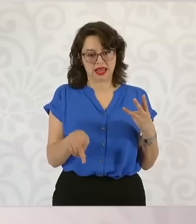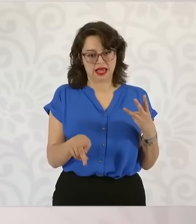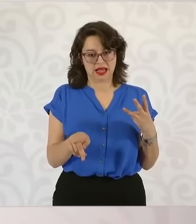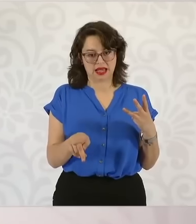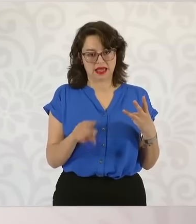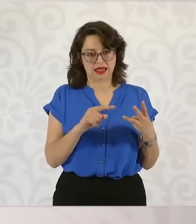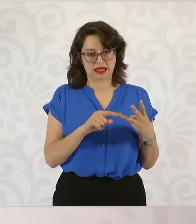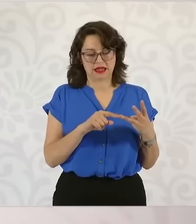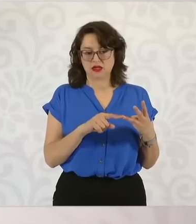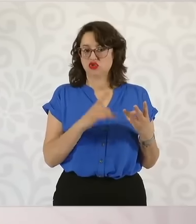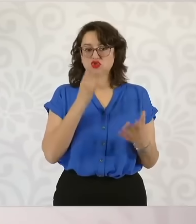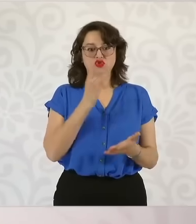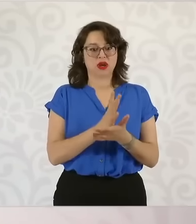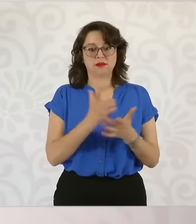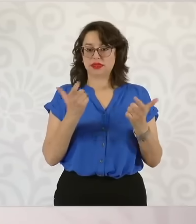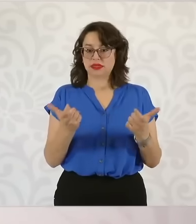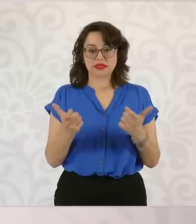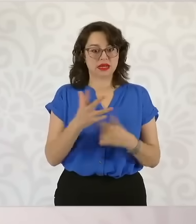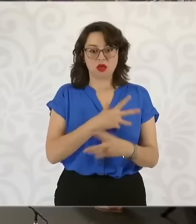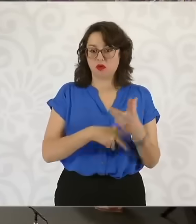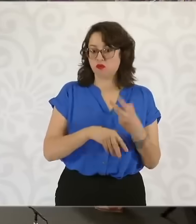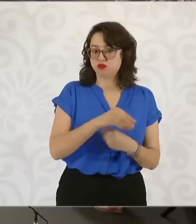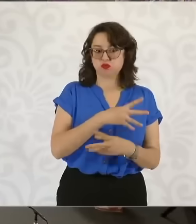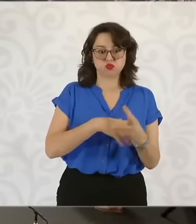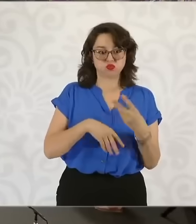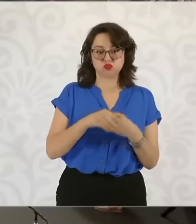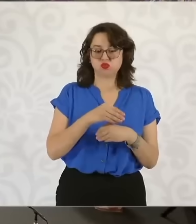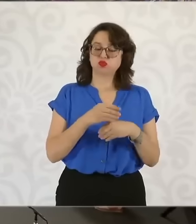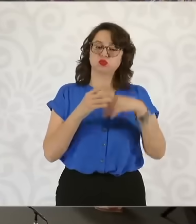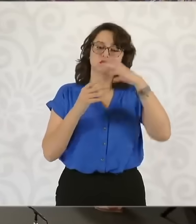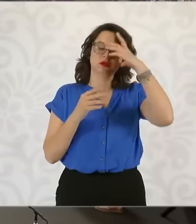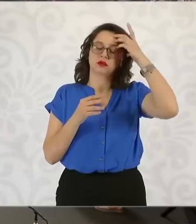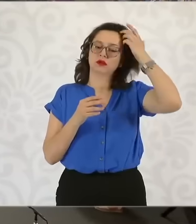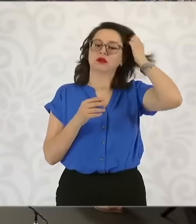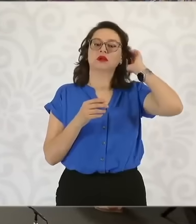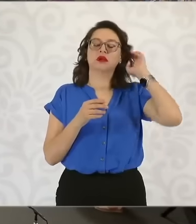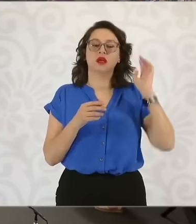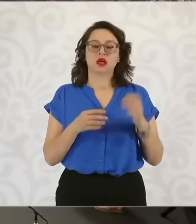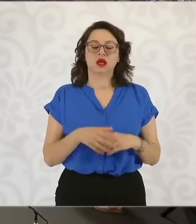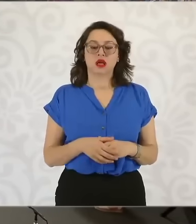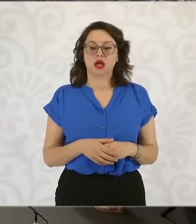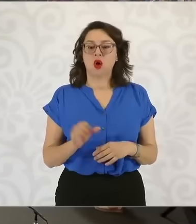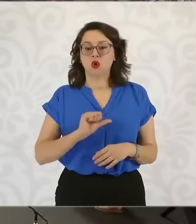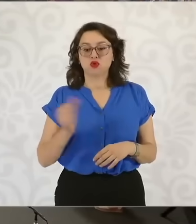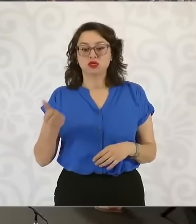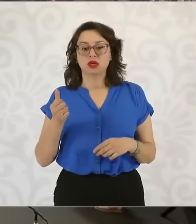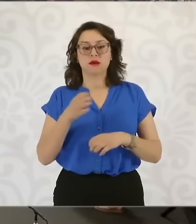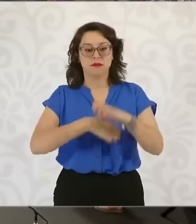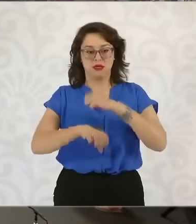de ganancias. Ahí las tienen. Ahora, esta Numba Technologies